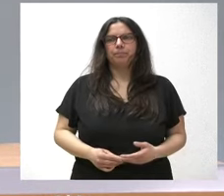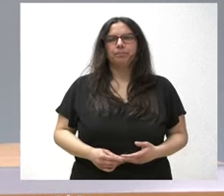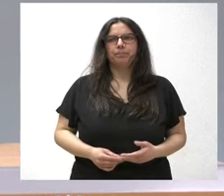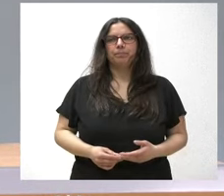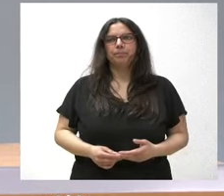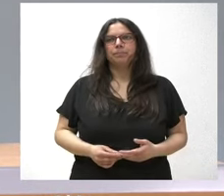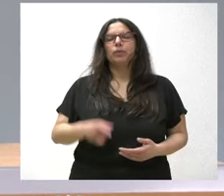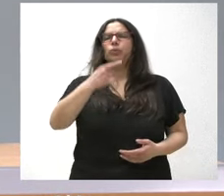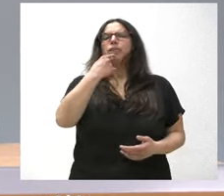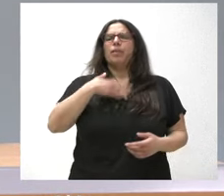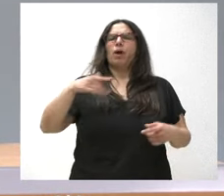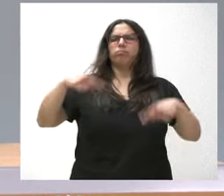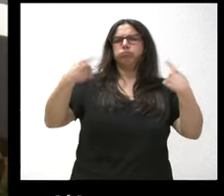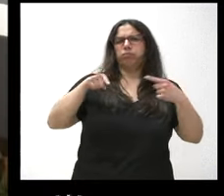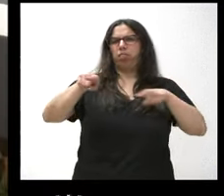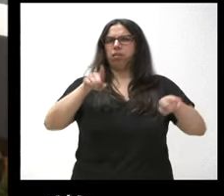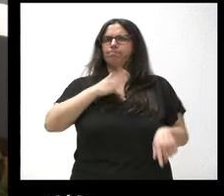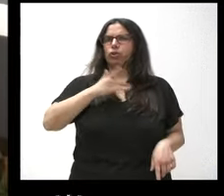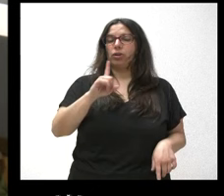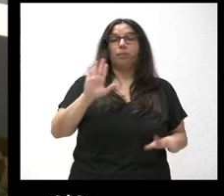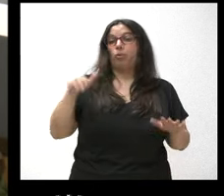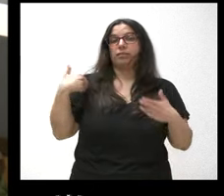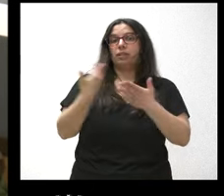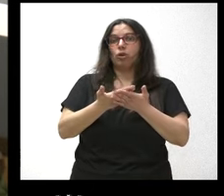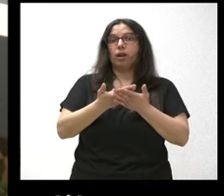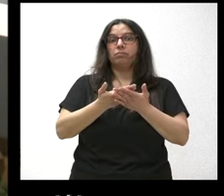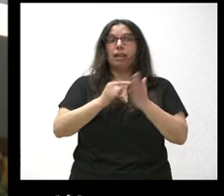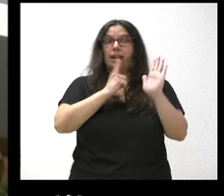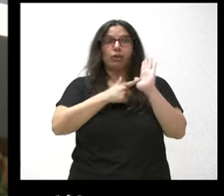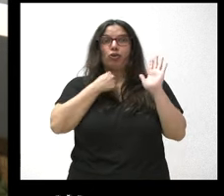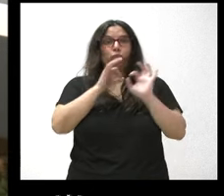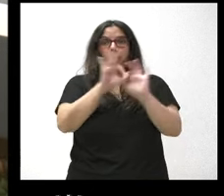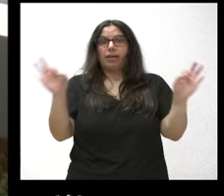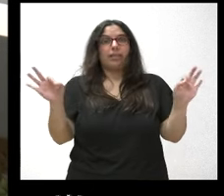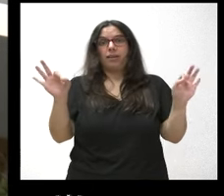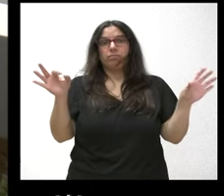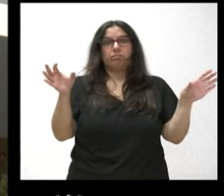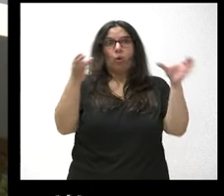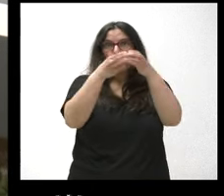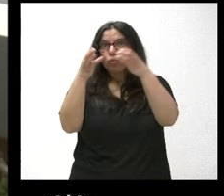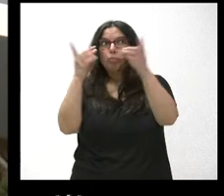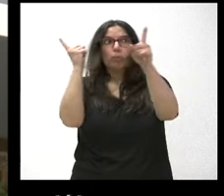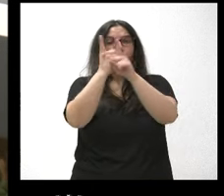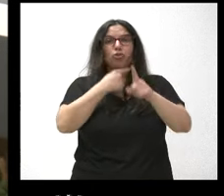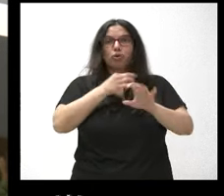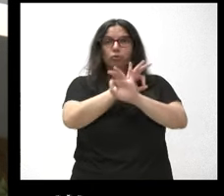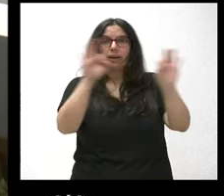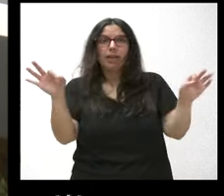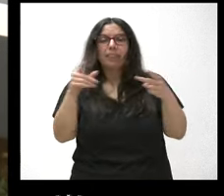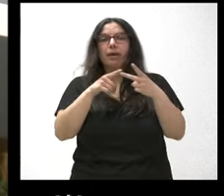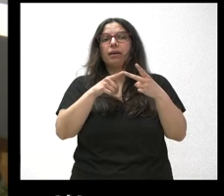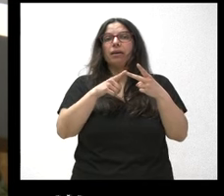crear enfrentamiento, pero hasta ahora esta norma no ha gustado a nadie, a ningún grupo de la oposición, ni